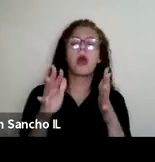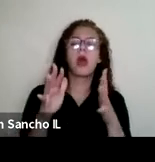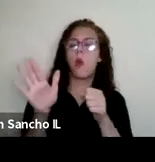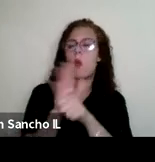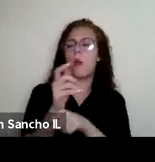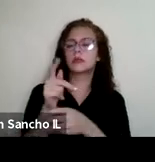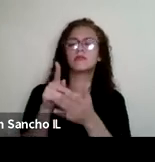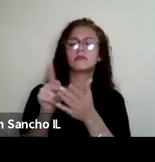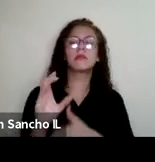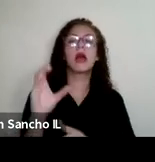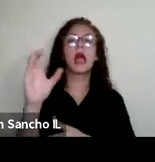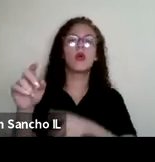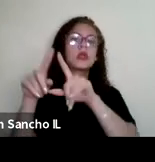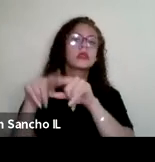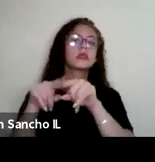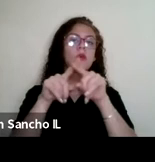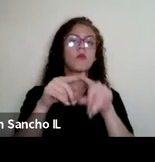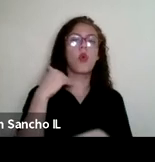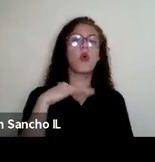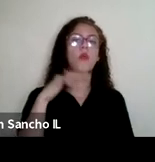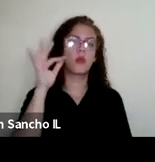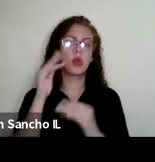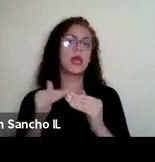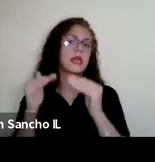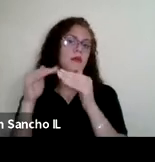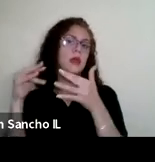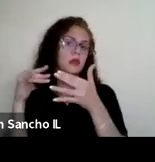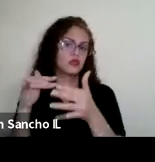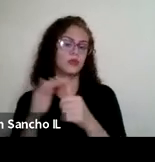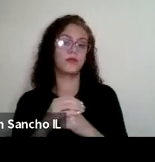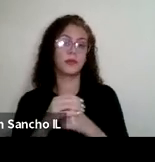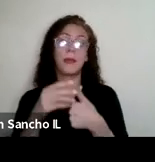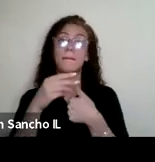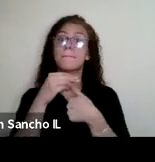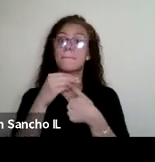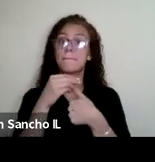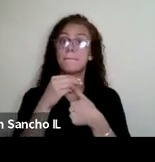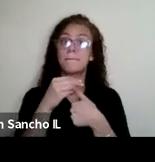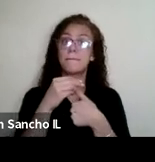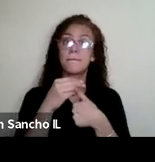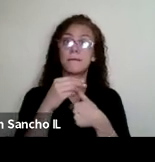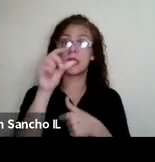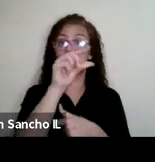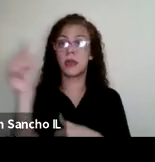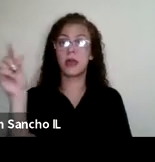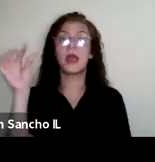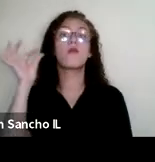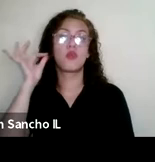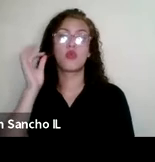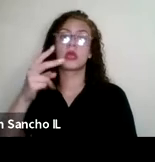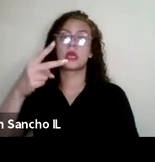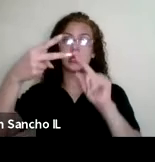digamos, de acuerdo por sexo y nivel de estudios. La primera barrita, la de las mujeres, la segunda, la de